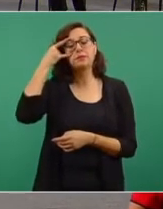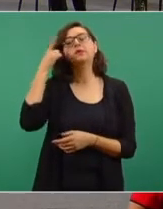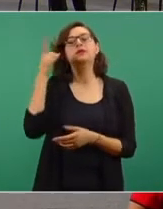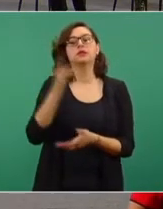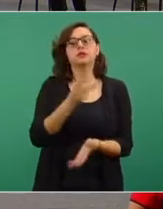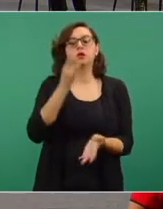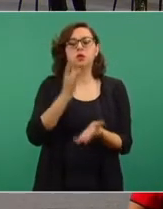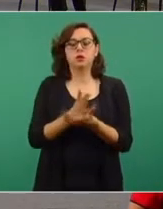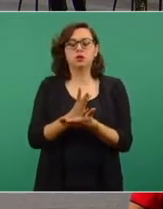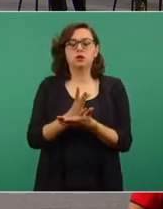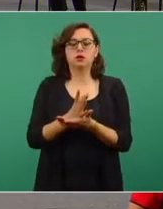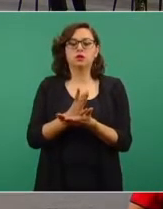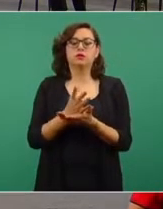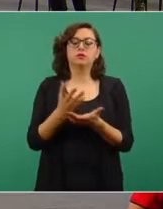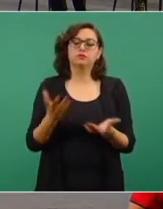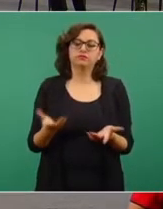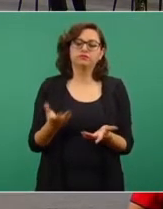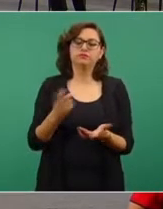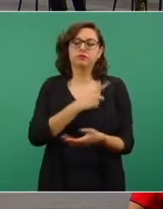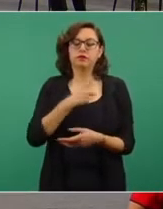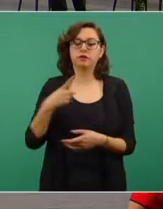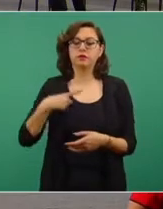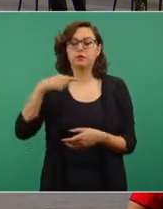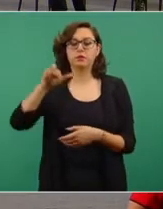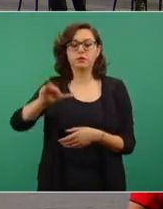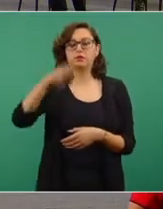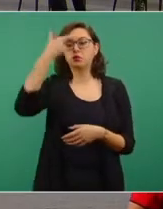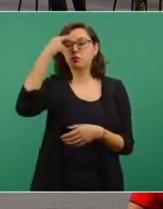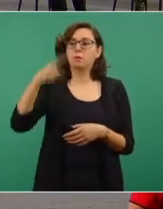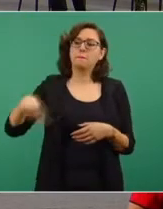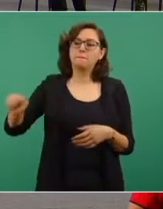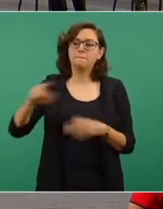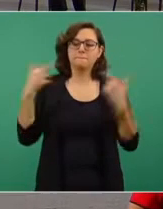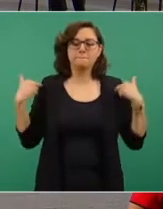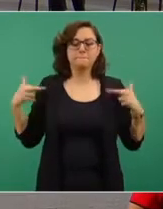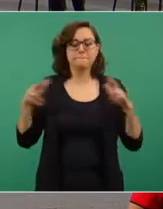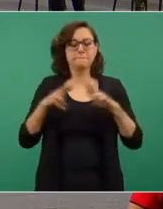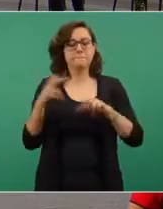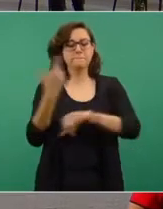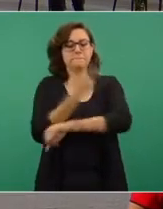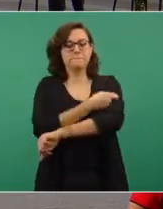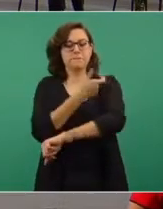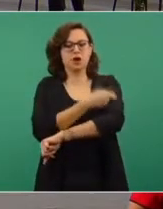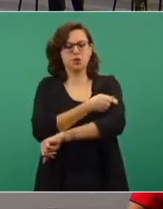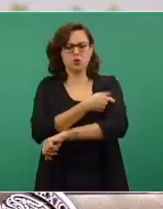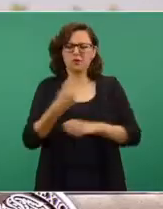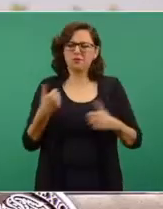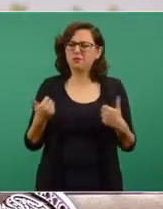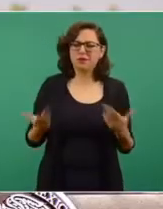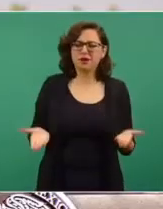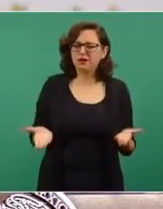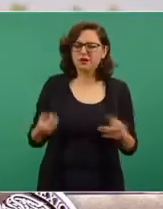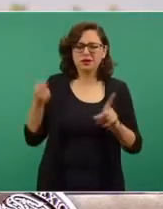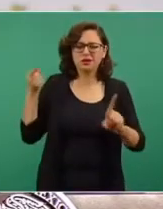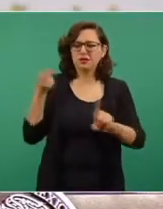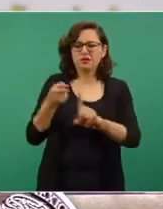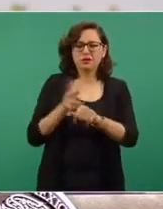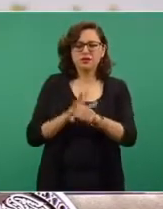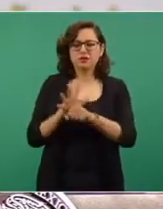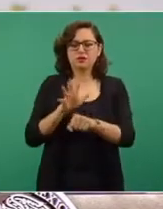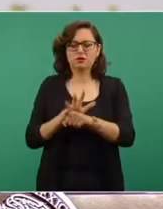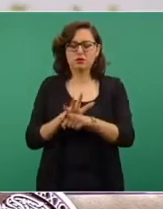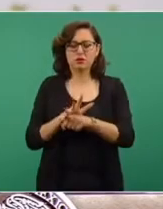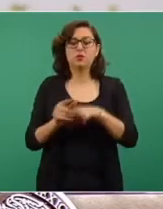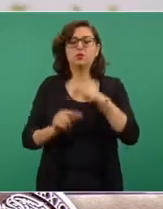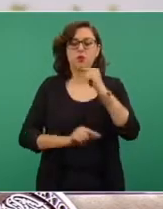también recordar a la población que el objetivo de vacunar al personal educativo es el uso de la vacuna para